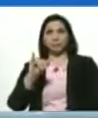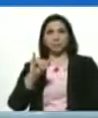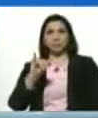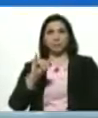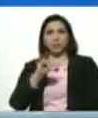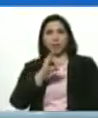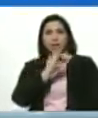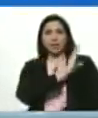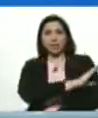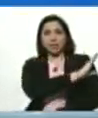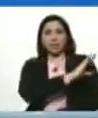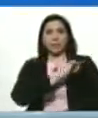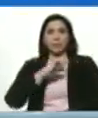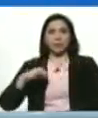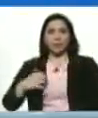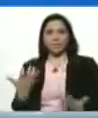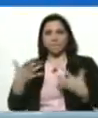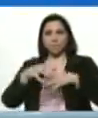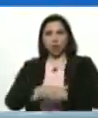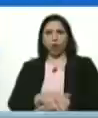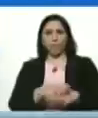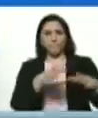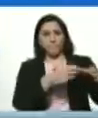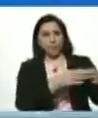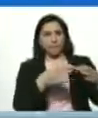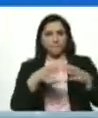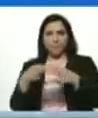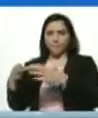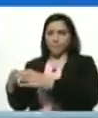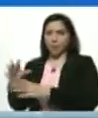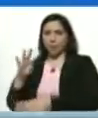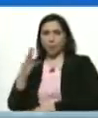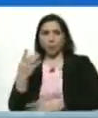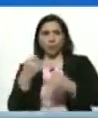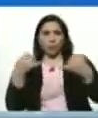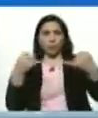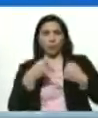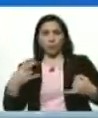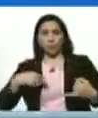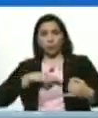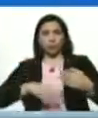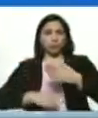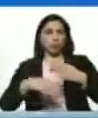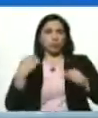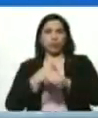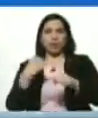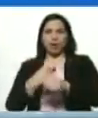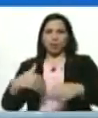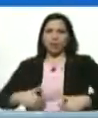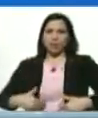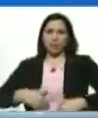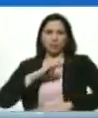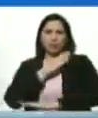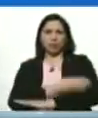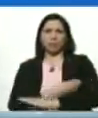clínicas privadas coordinadas en la cuarta línea bueno hemos trabajado intensamente